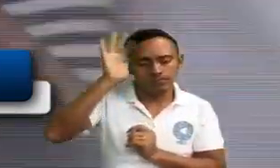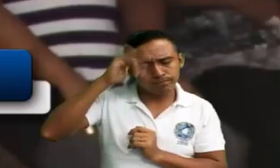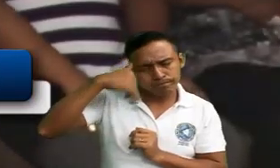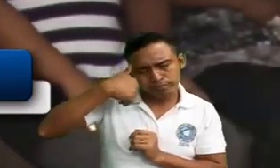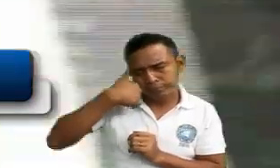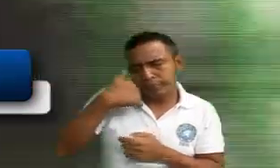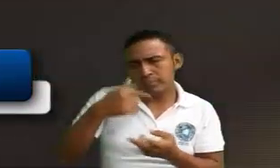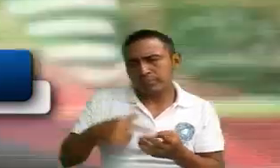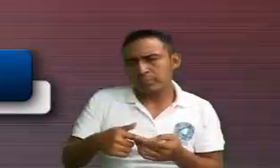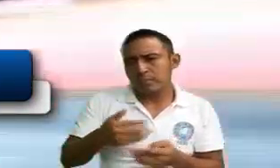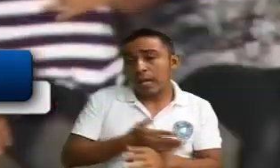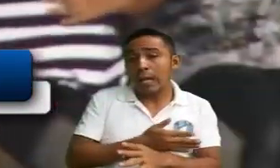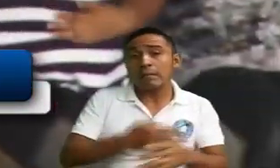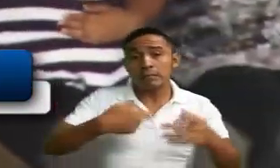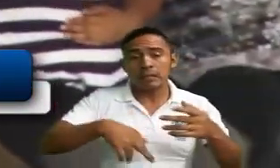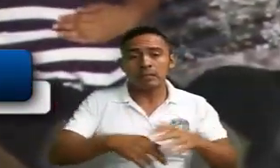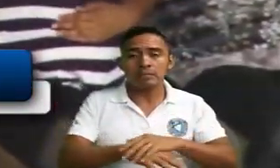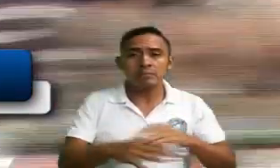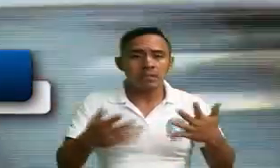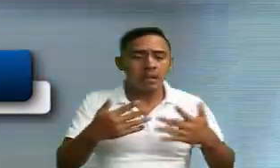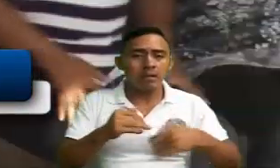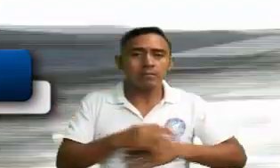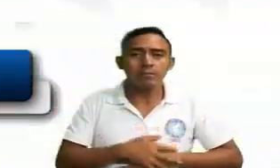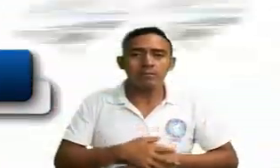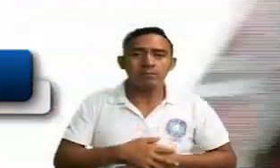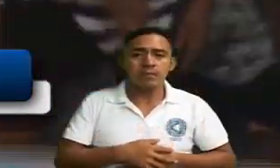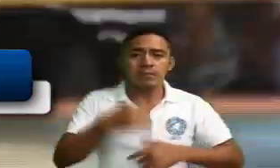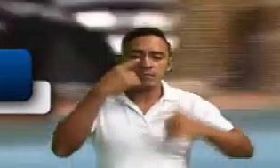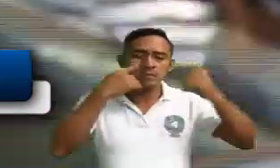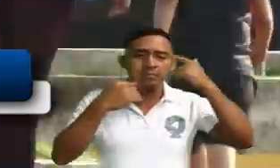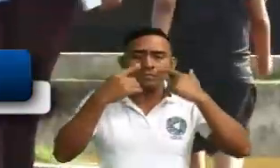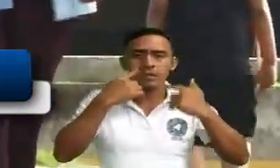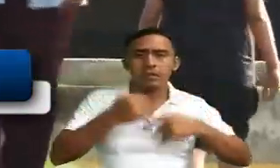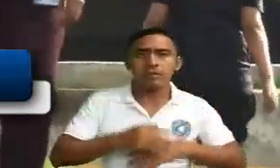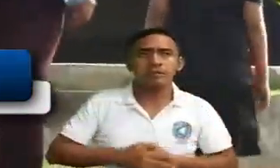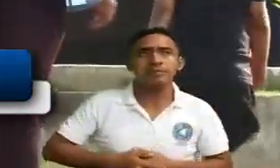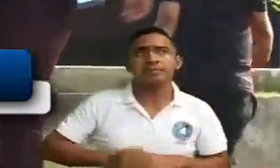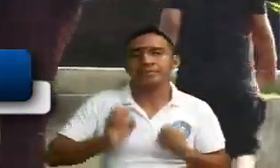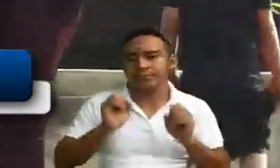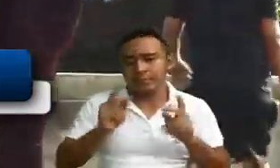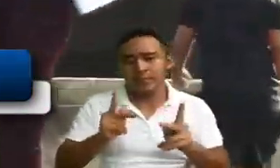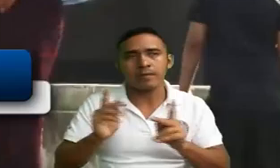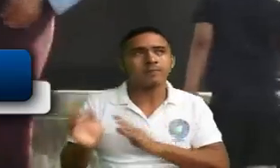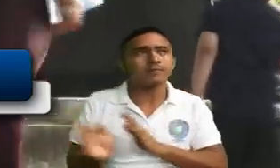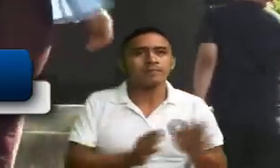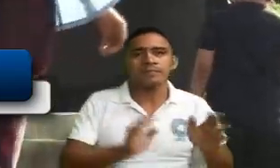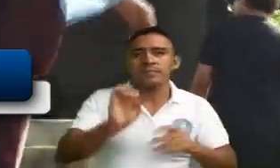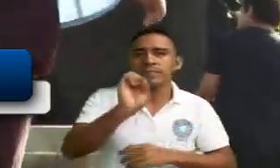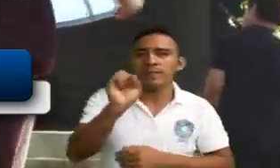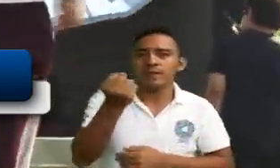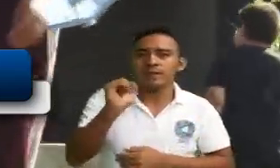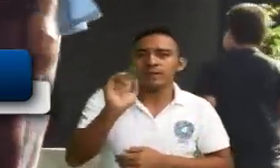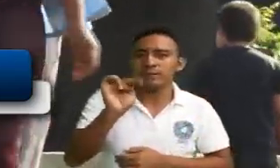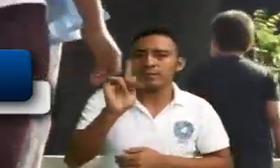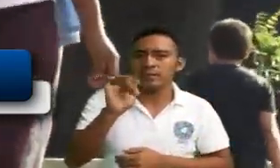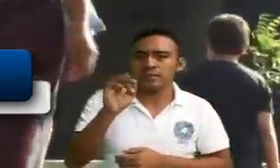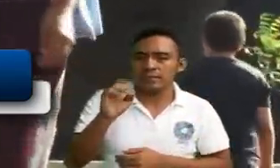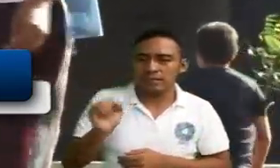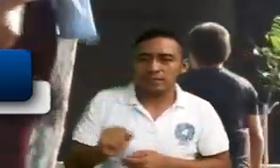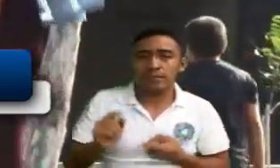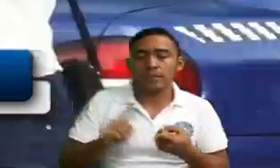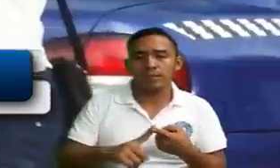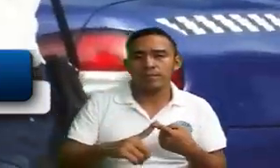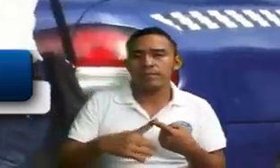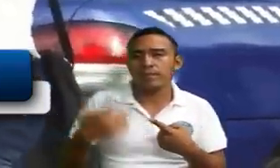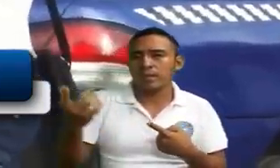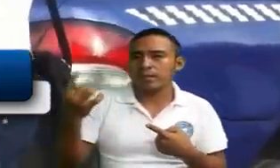o sin alguna causa o algo, tienen llanto. Hablemos de los síntomas, doctora. Yo tengo algunos, por ejemplo, dicen que hay dolor